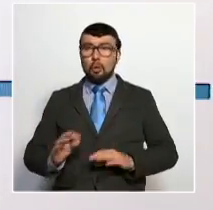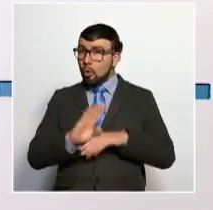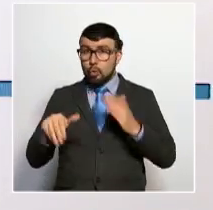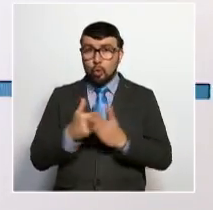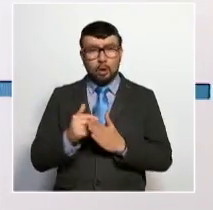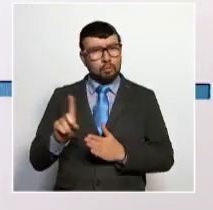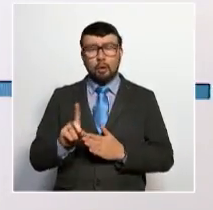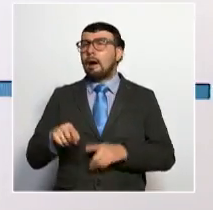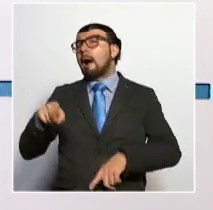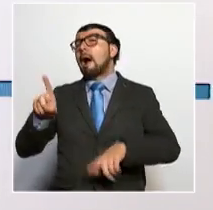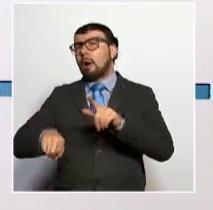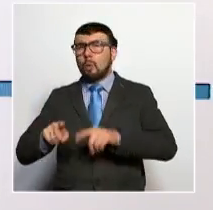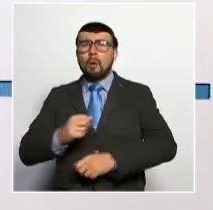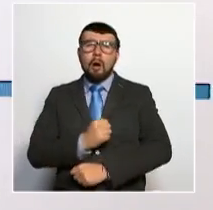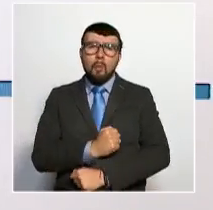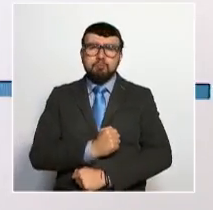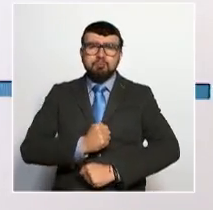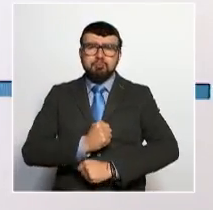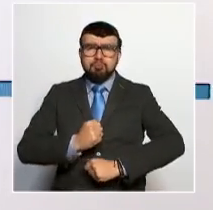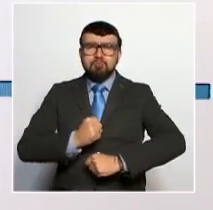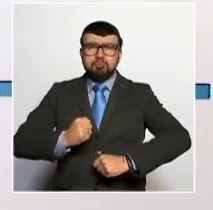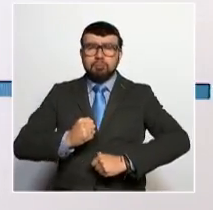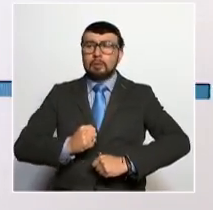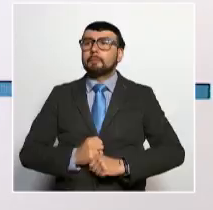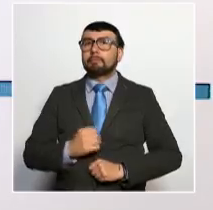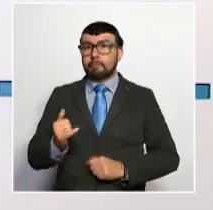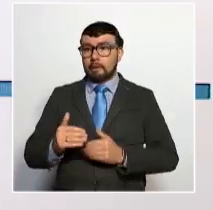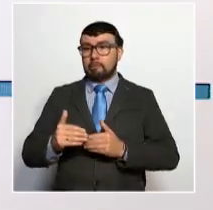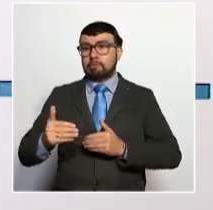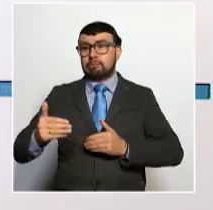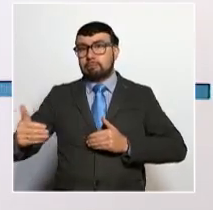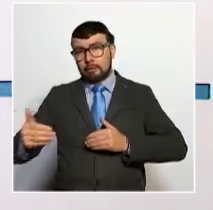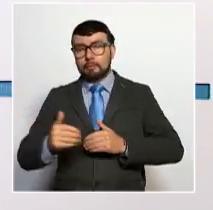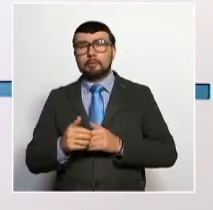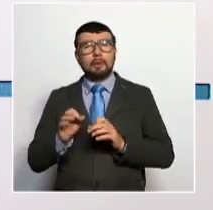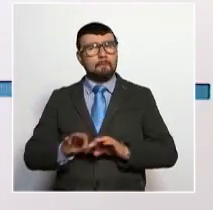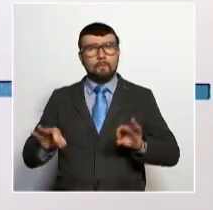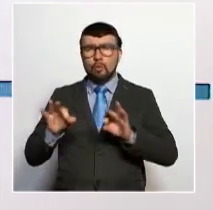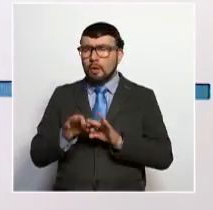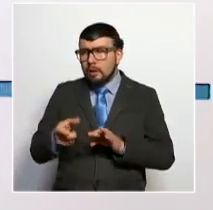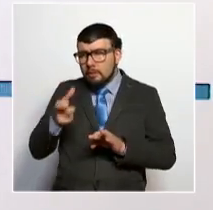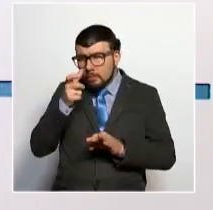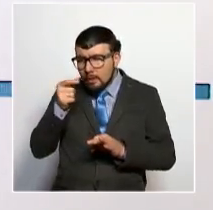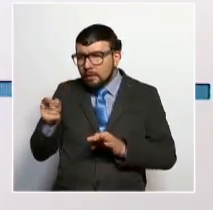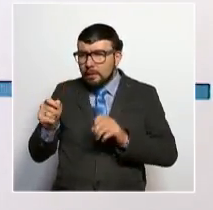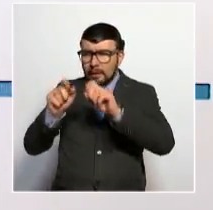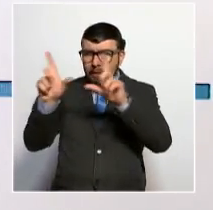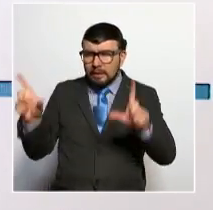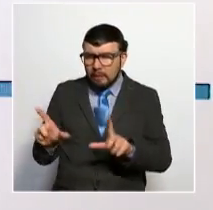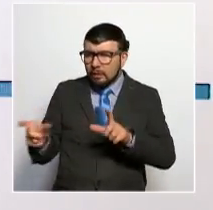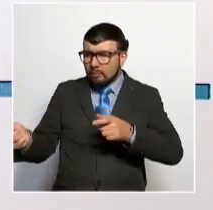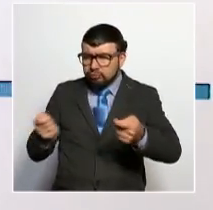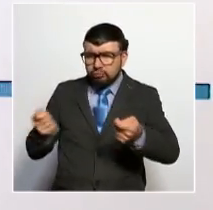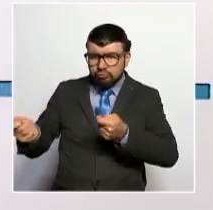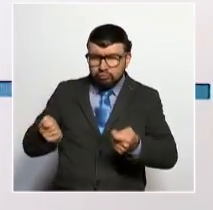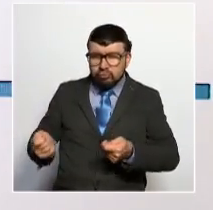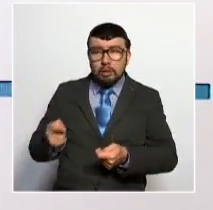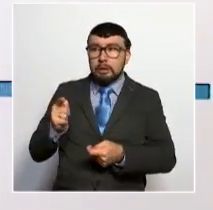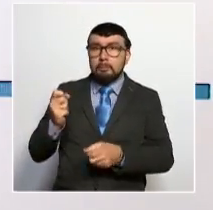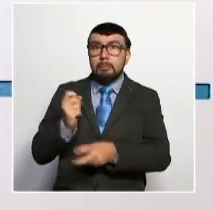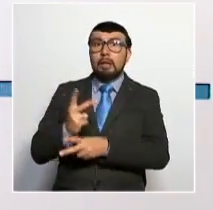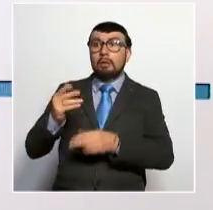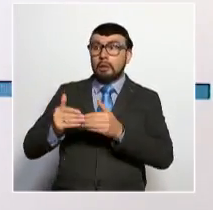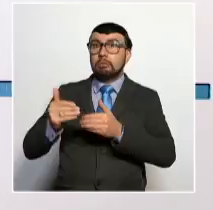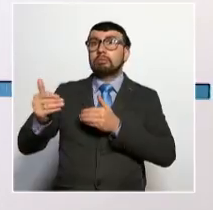tender a la obesidad. Y lo que mencionaba, o sea, es supremamente importante hacerle muchos exámenes a la paciente para determinar los riesgos que